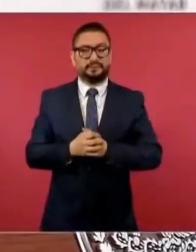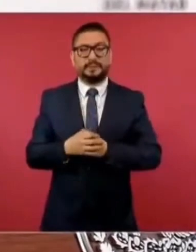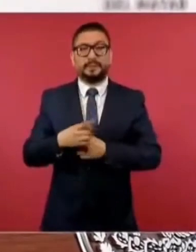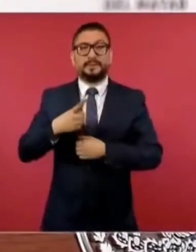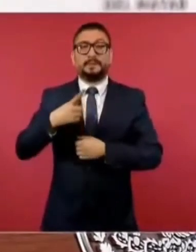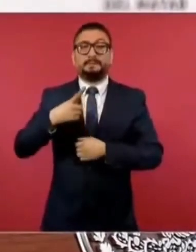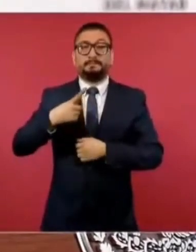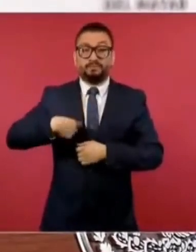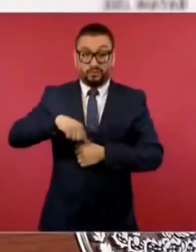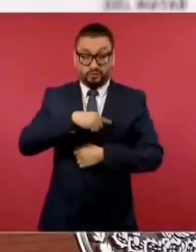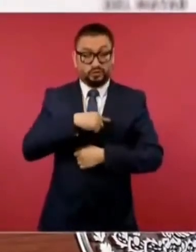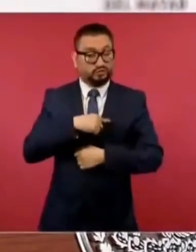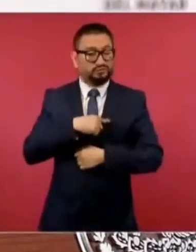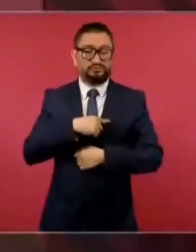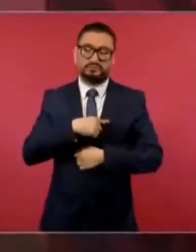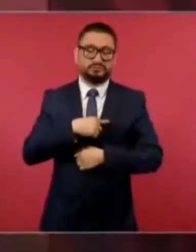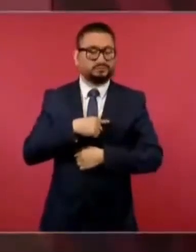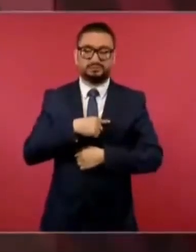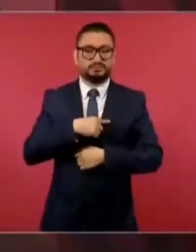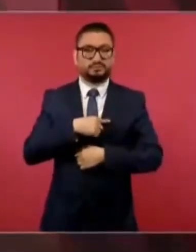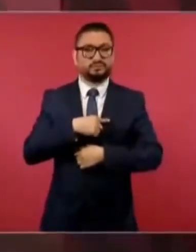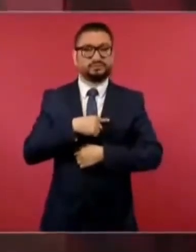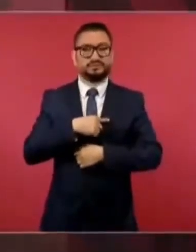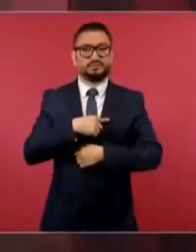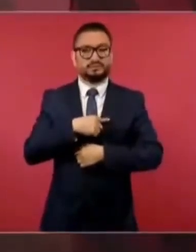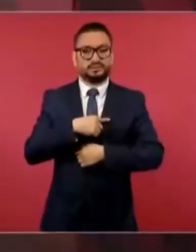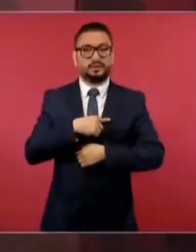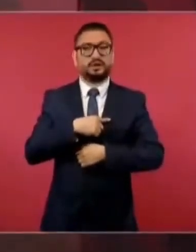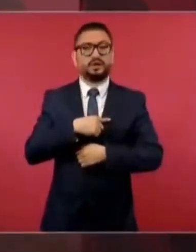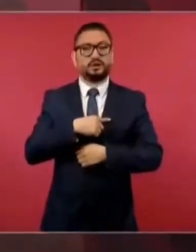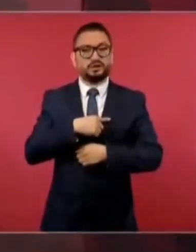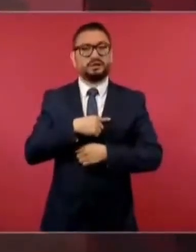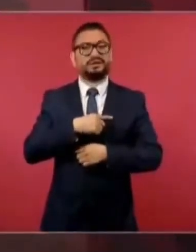Nosotros tenemos que ir